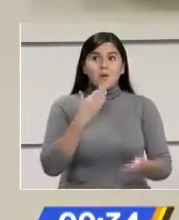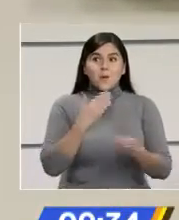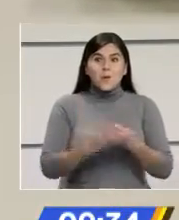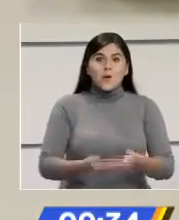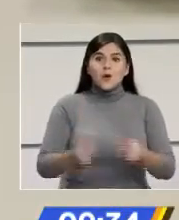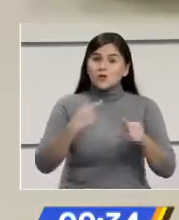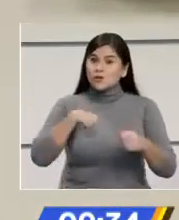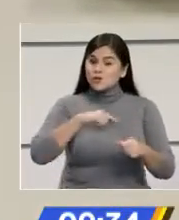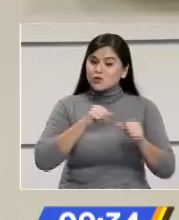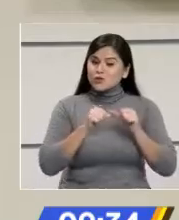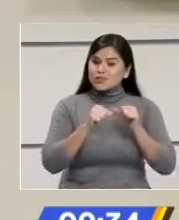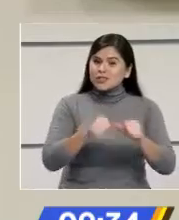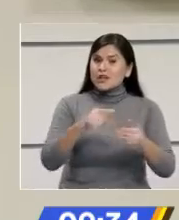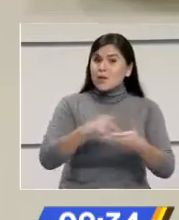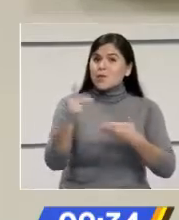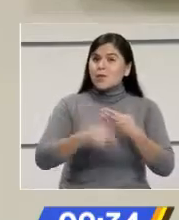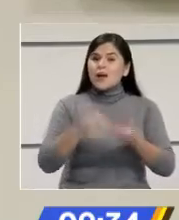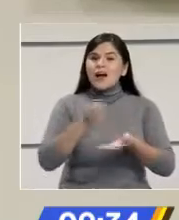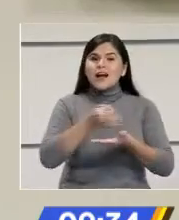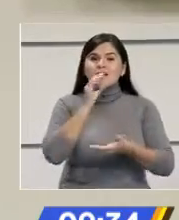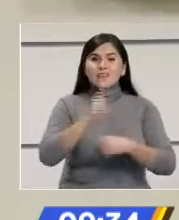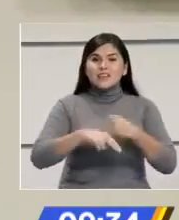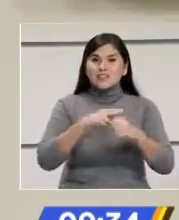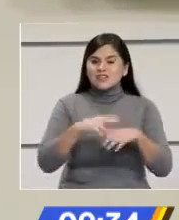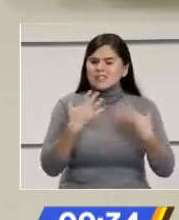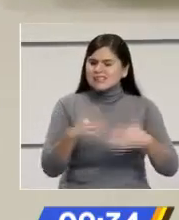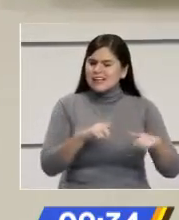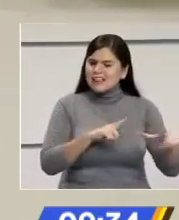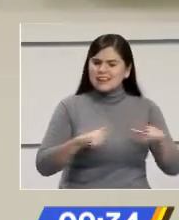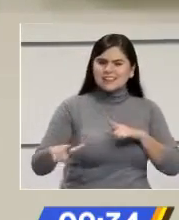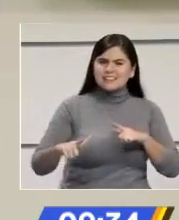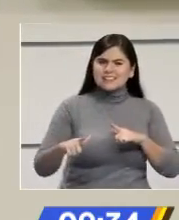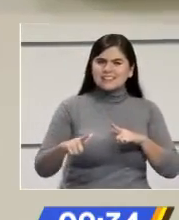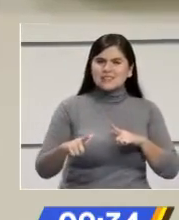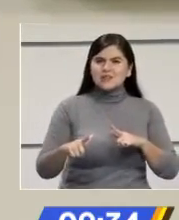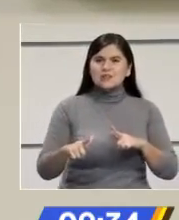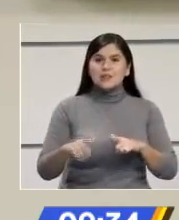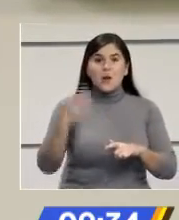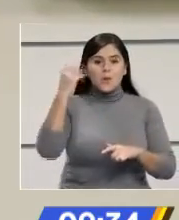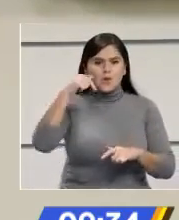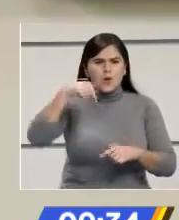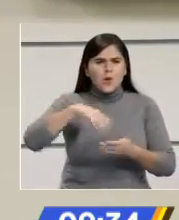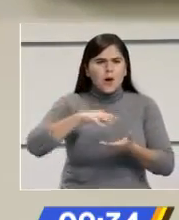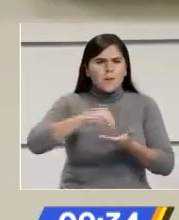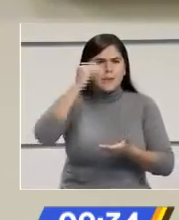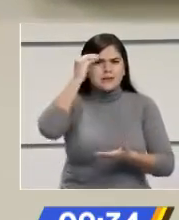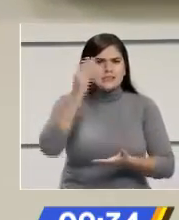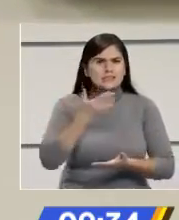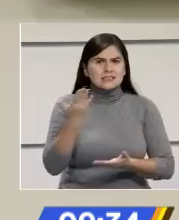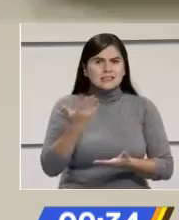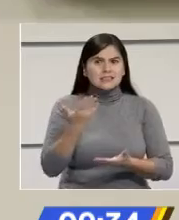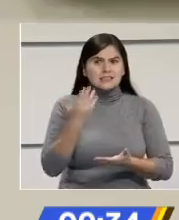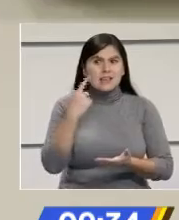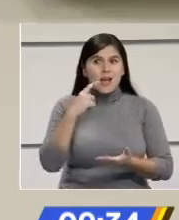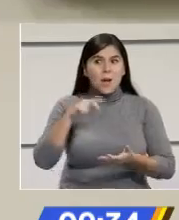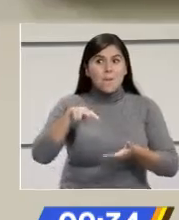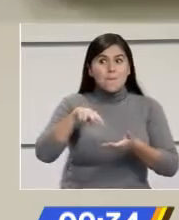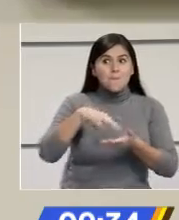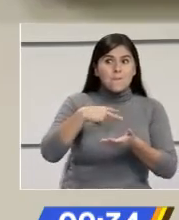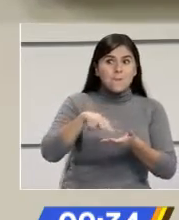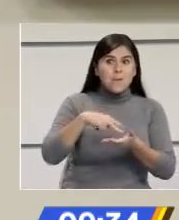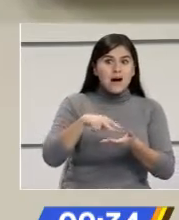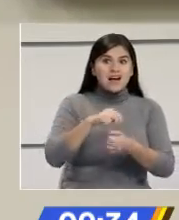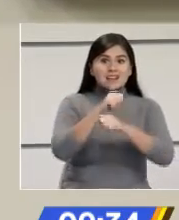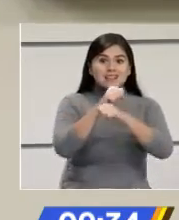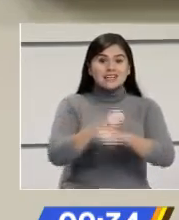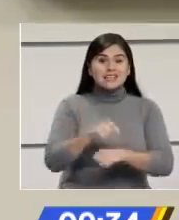Nosotros continuamos en este Café Nacional listos, bien preparados, porque hoy vamos a aprender algunos pasos del baile, de